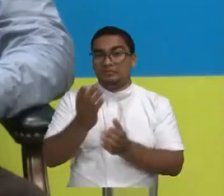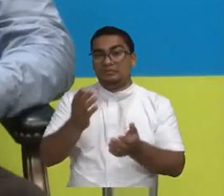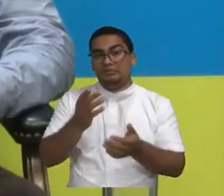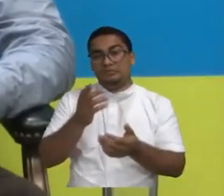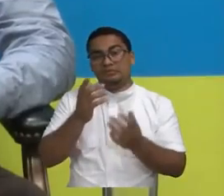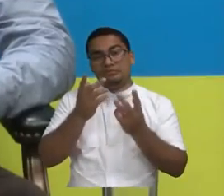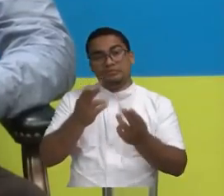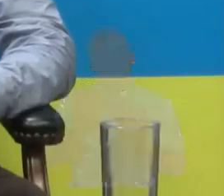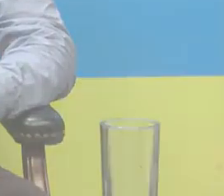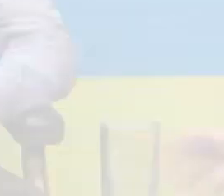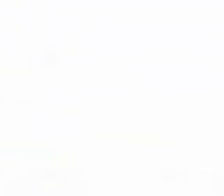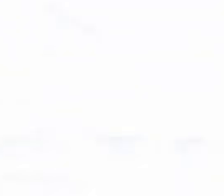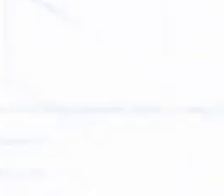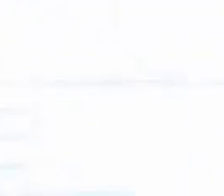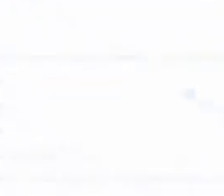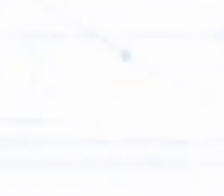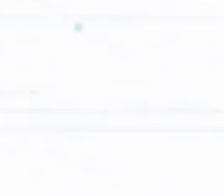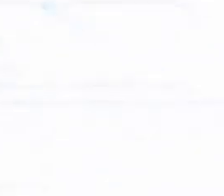cambie de canal, que ya regresamos.